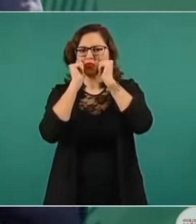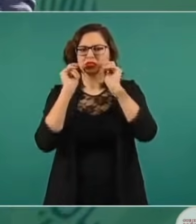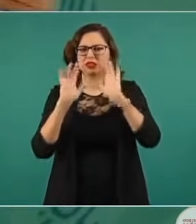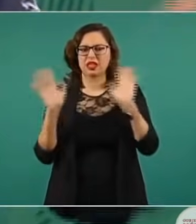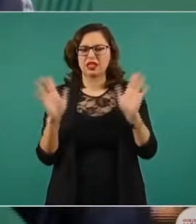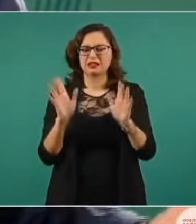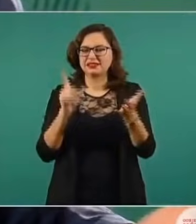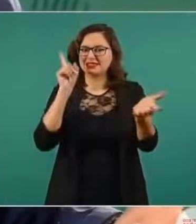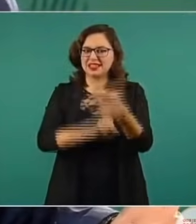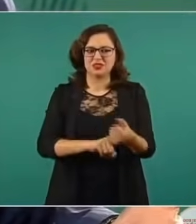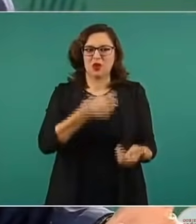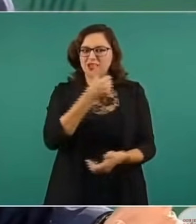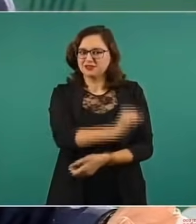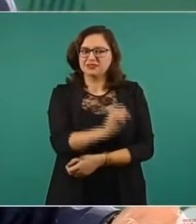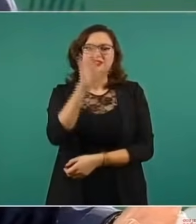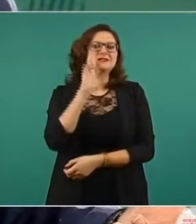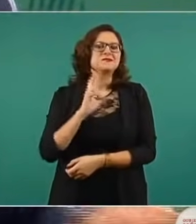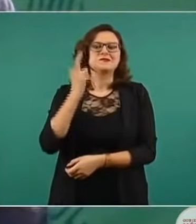El racismo,